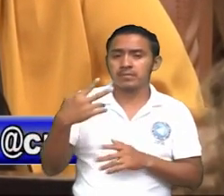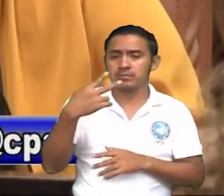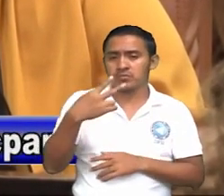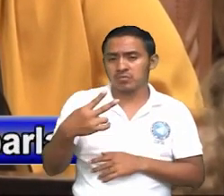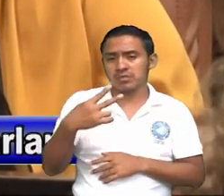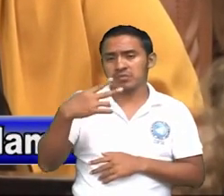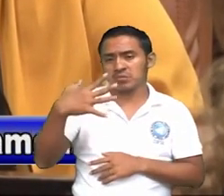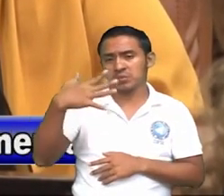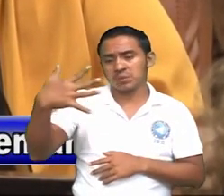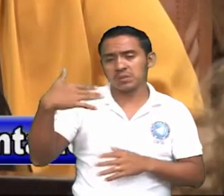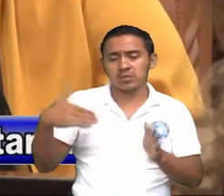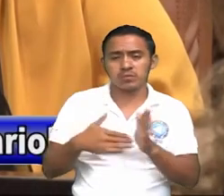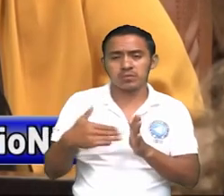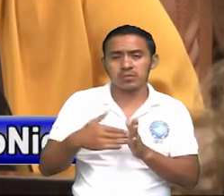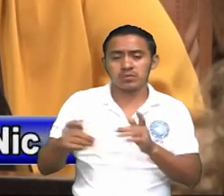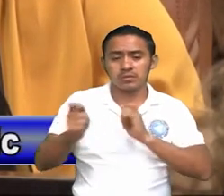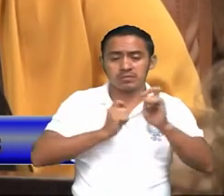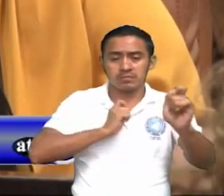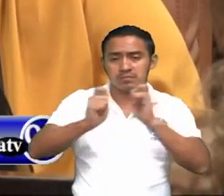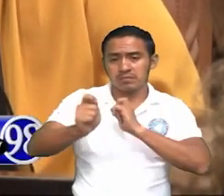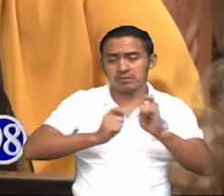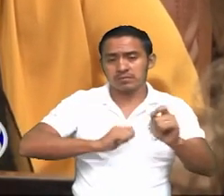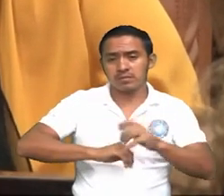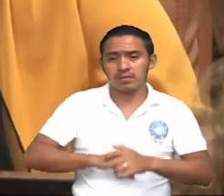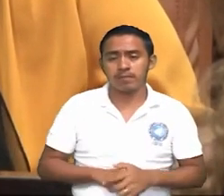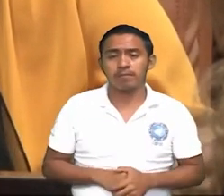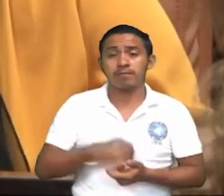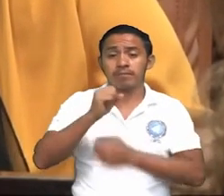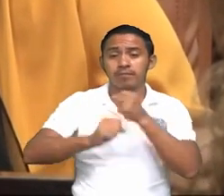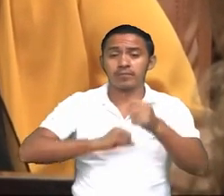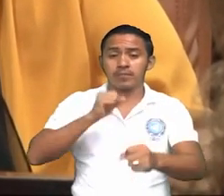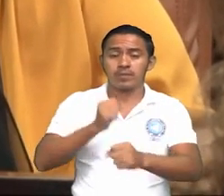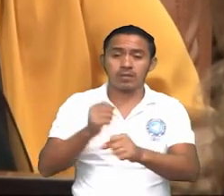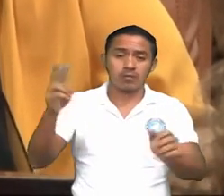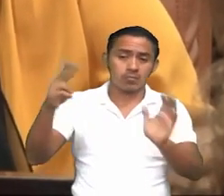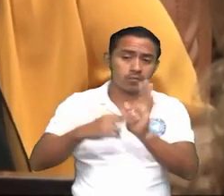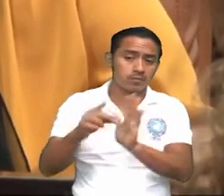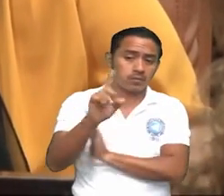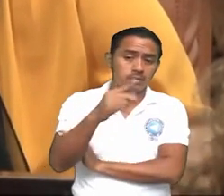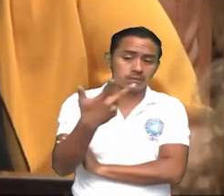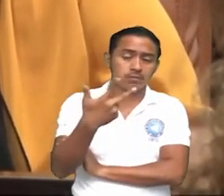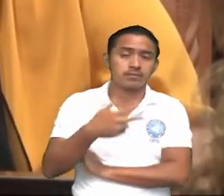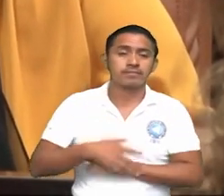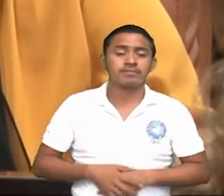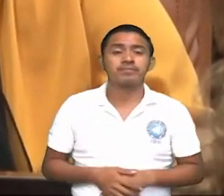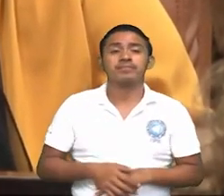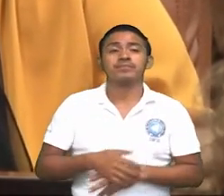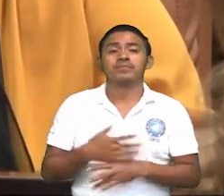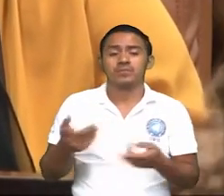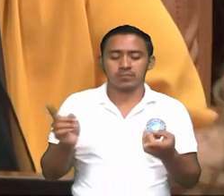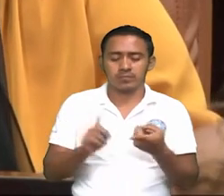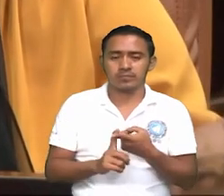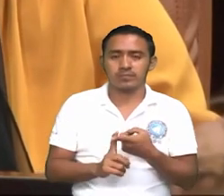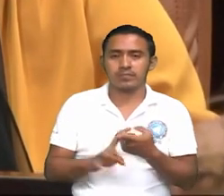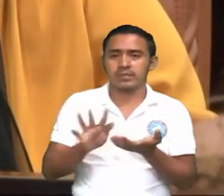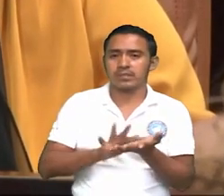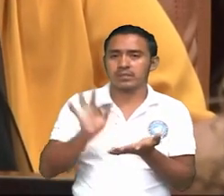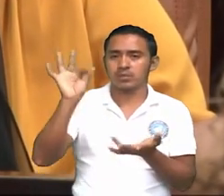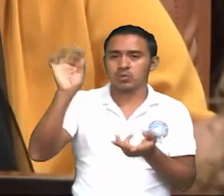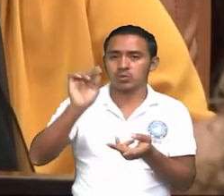1.255 millones de dólares en el año 2018, destacando los rubros del